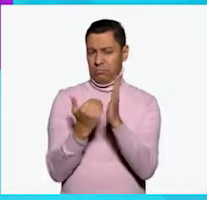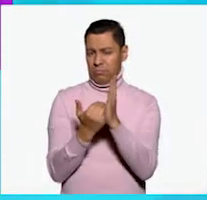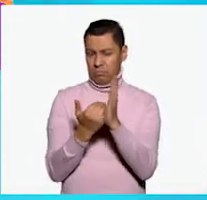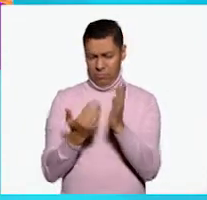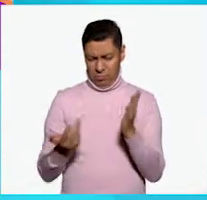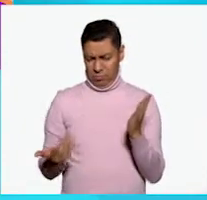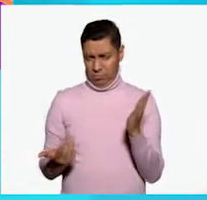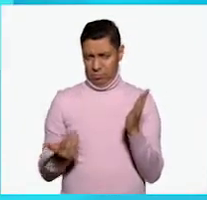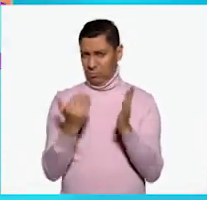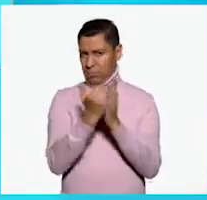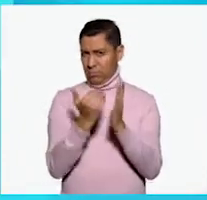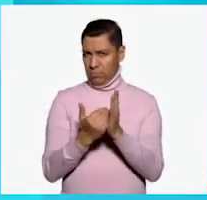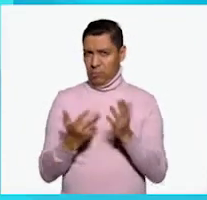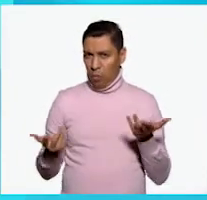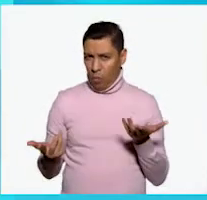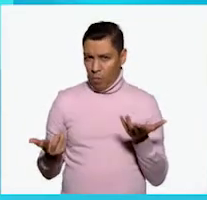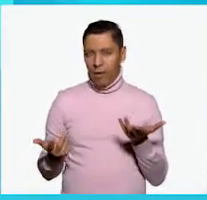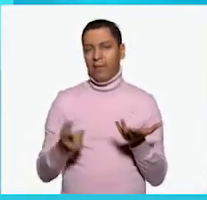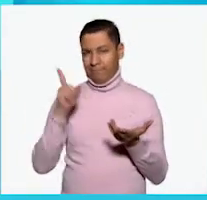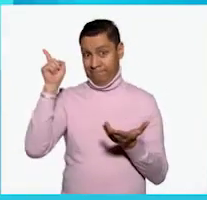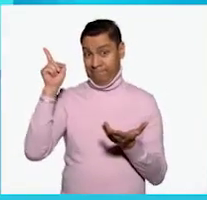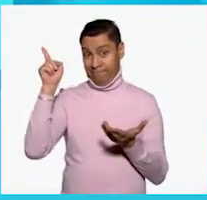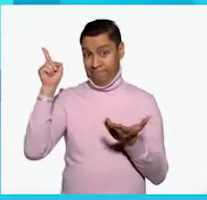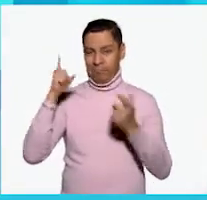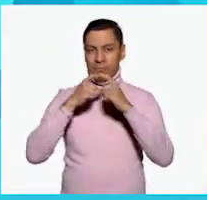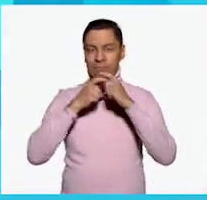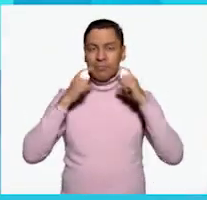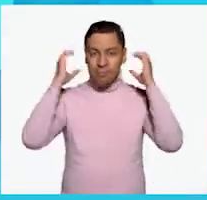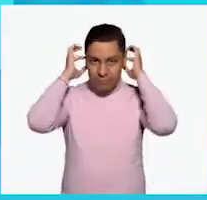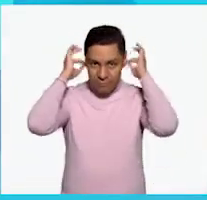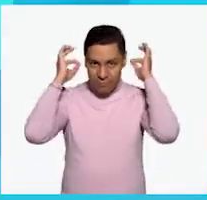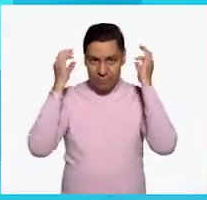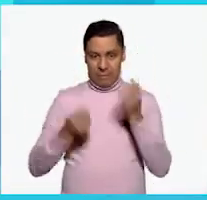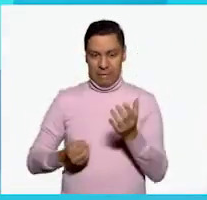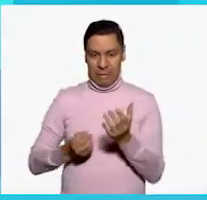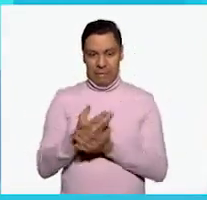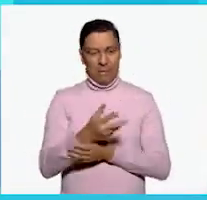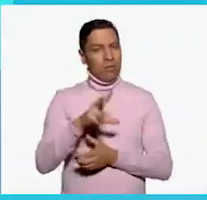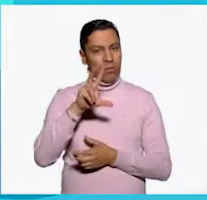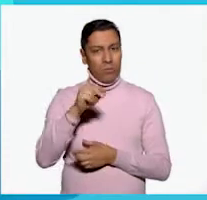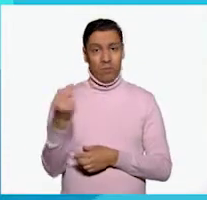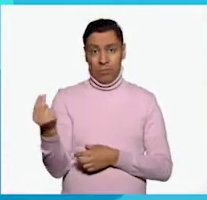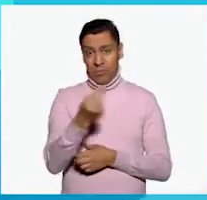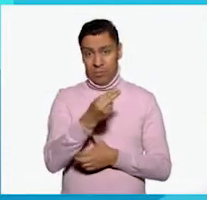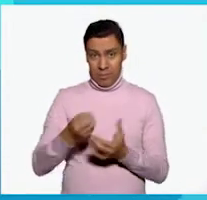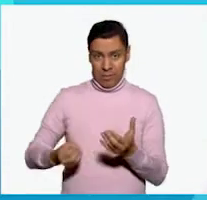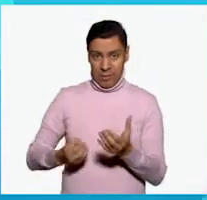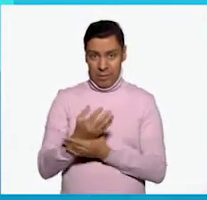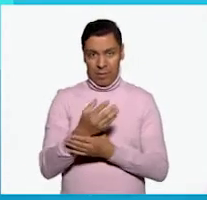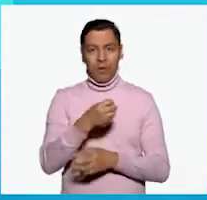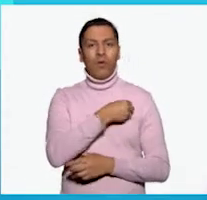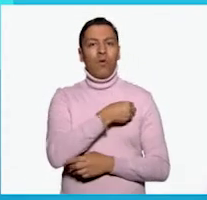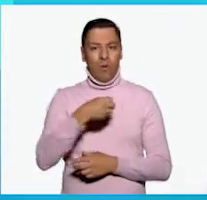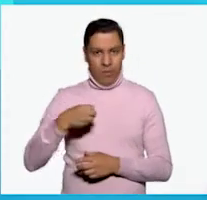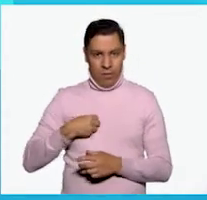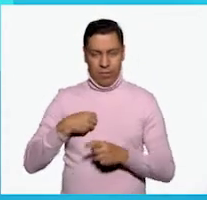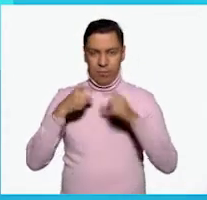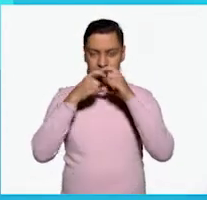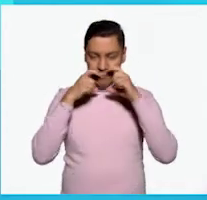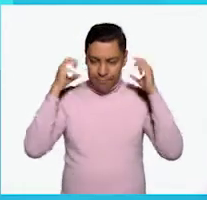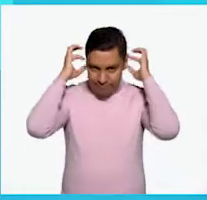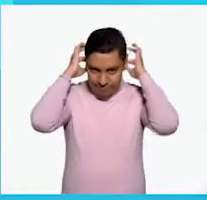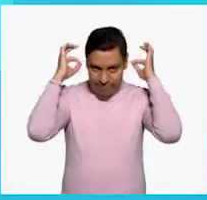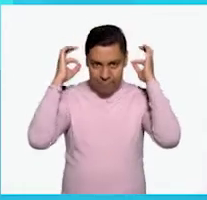contagiarnos. Utiliza cubrebocas. No salgas de casa. Si tienes que hacerlo, recuerda que es obligatorio utilizarlo. Mantén